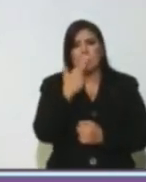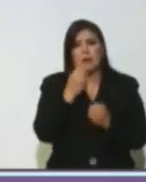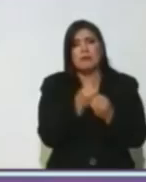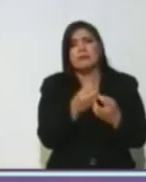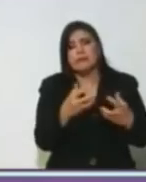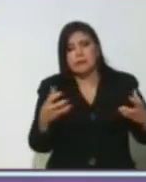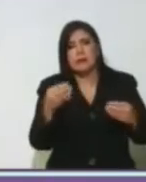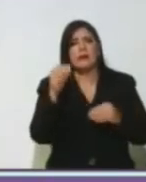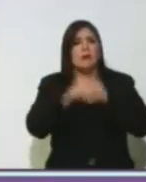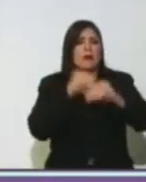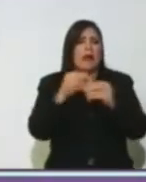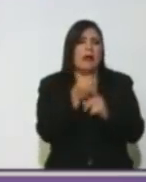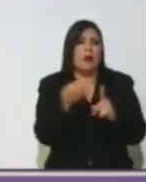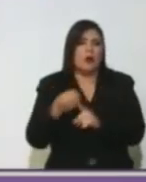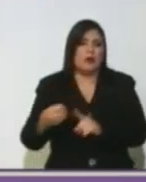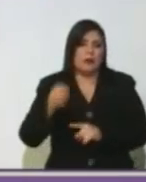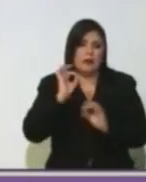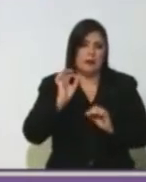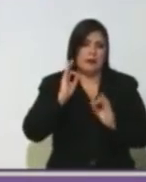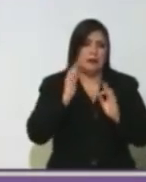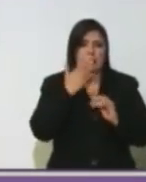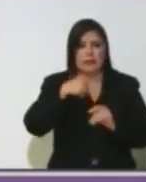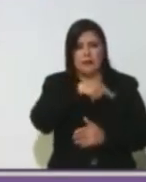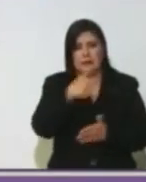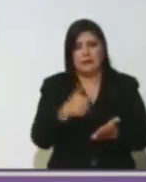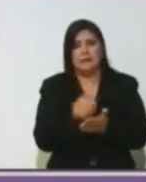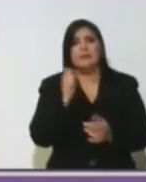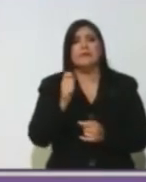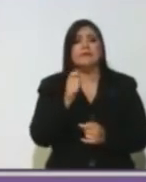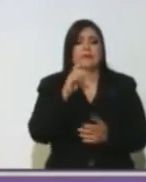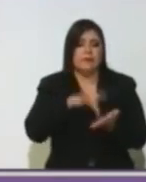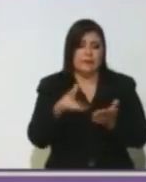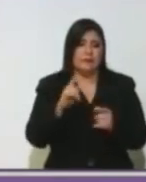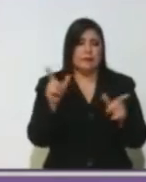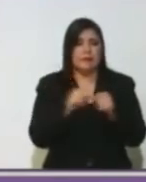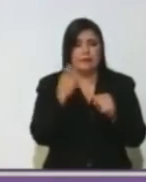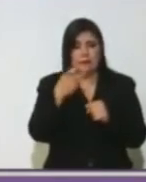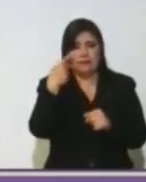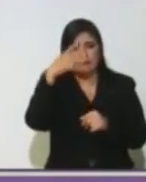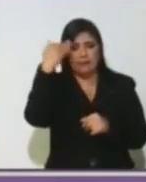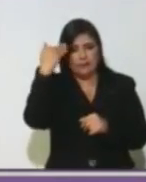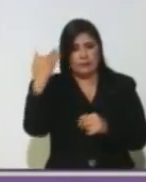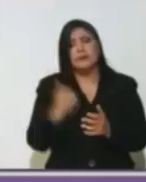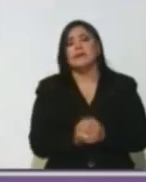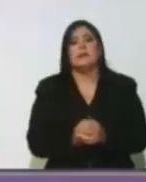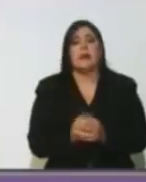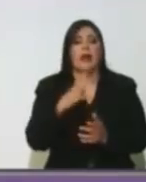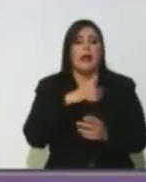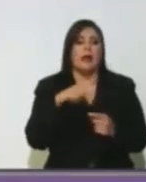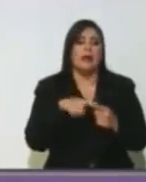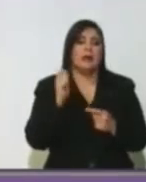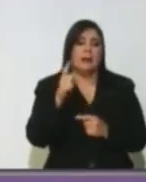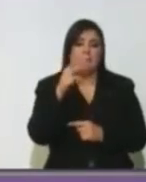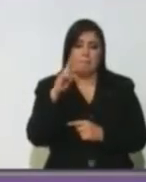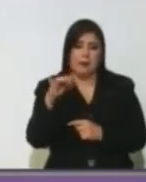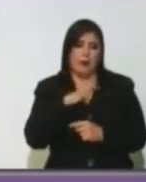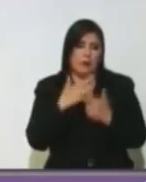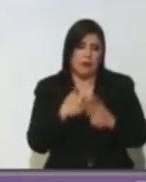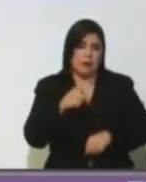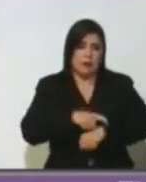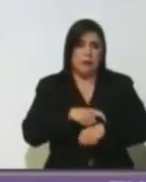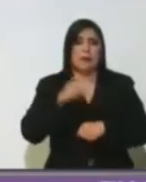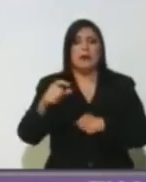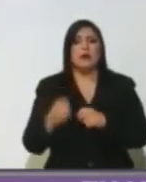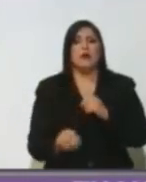ordenado en la ciudad gracias variará su tiempo determinado de los 4 minutos los que tienen todavía tiempo que son el partido revolucionario institucional nueva